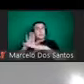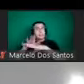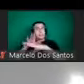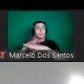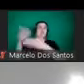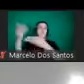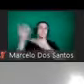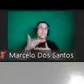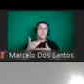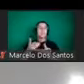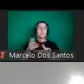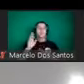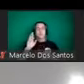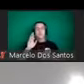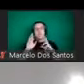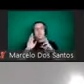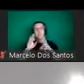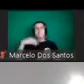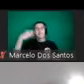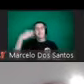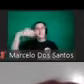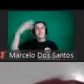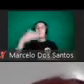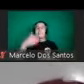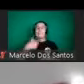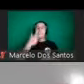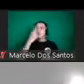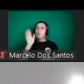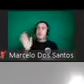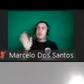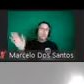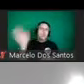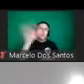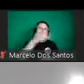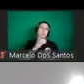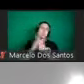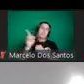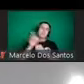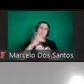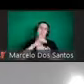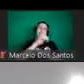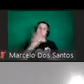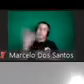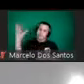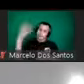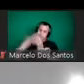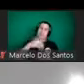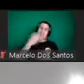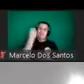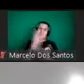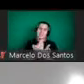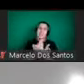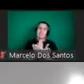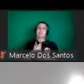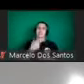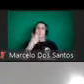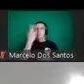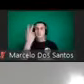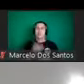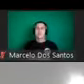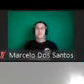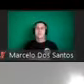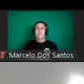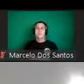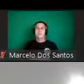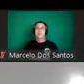que puedan estar presentes de todos los departamentos y de la mayor cantidad posible de instituciones y organismos del Estado, como así también de